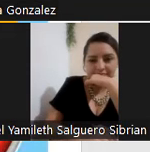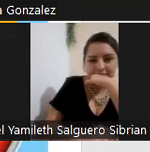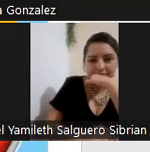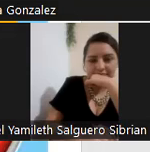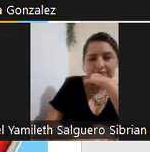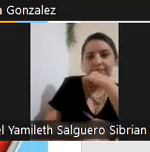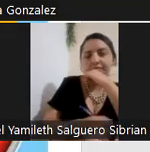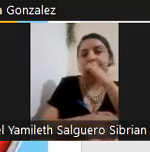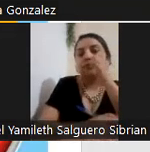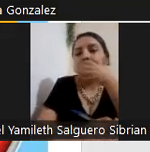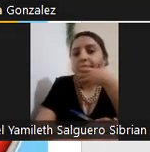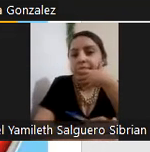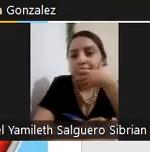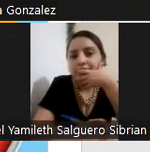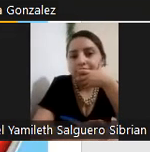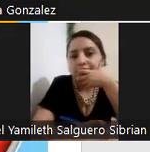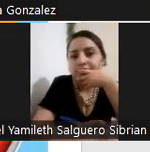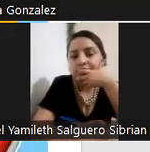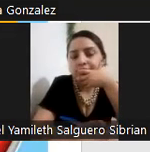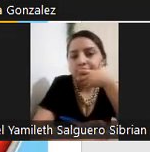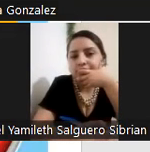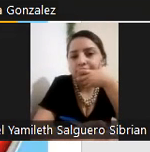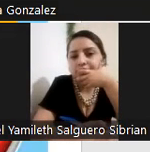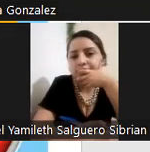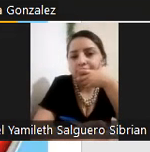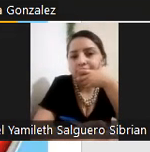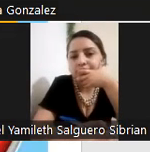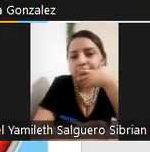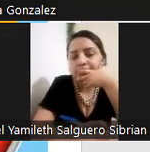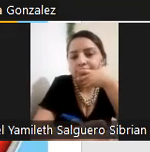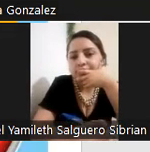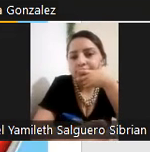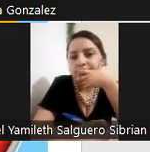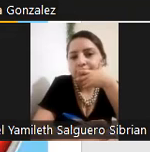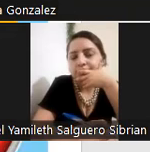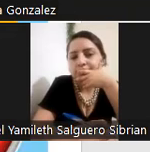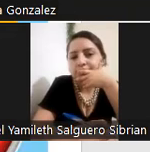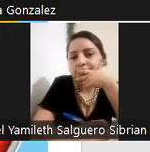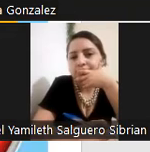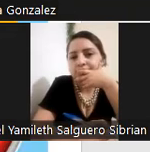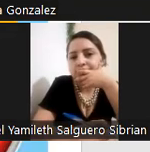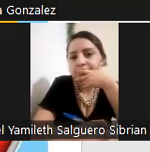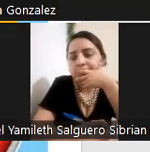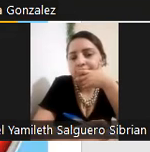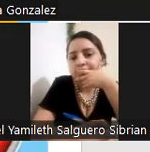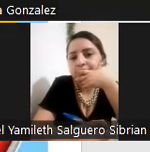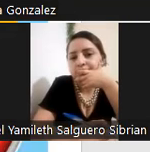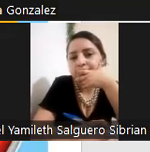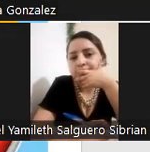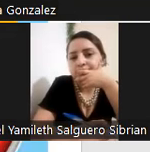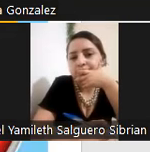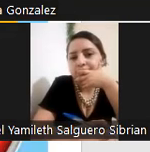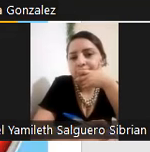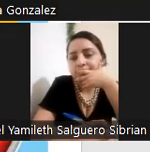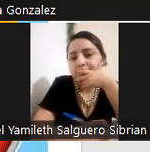de material a nuestros sitios tenemos que optimizarlos verdad haciendo eso ustedes van a conseguir darle un look más